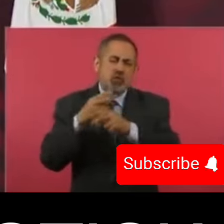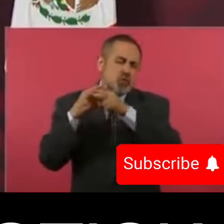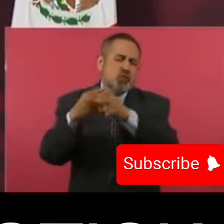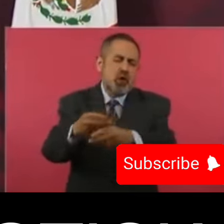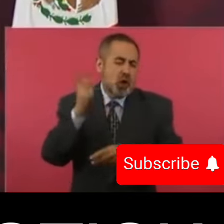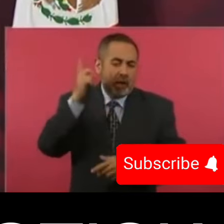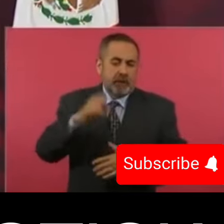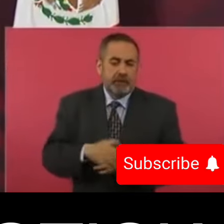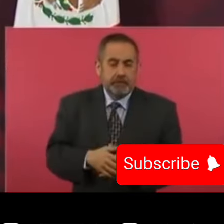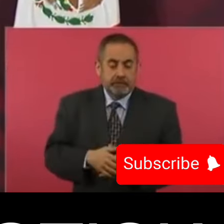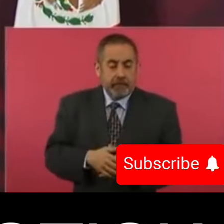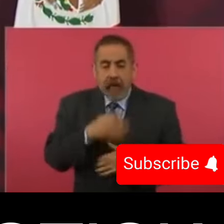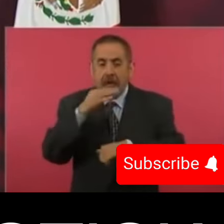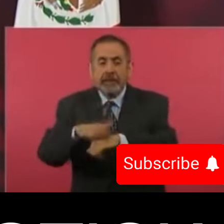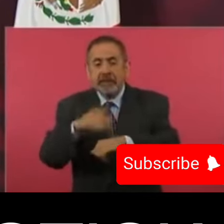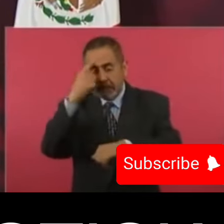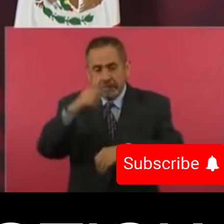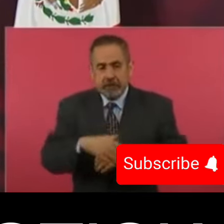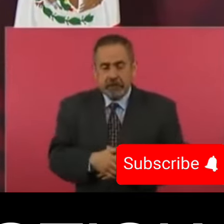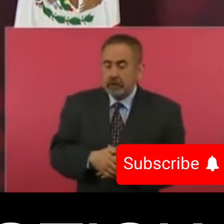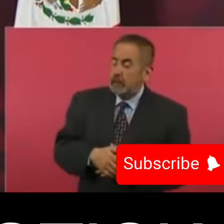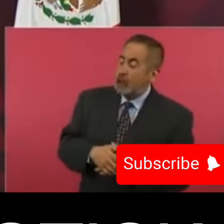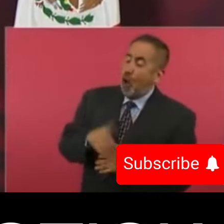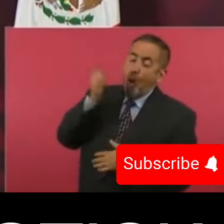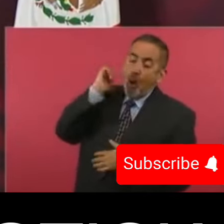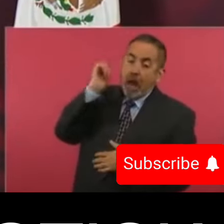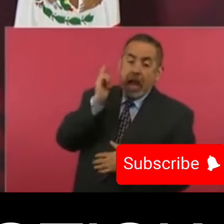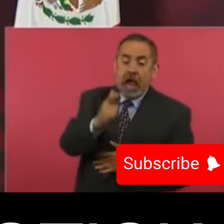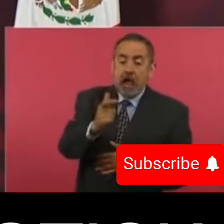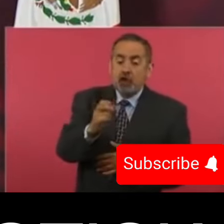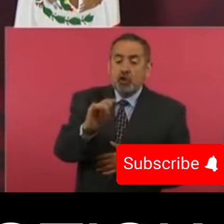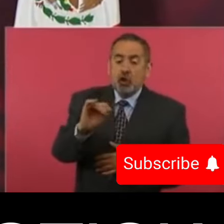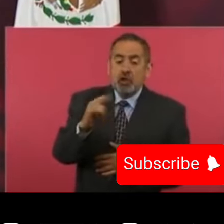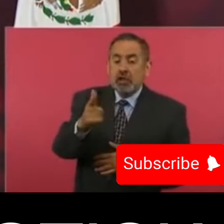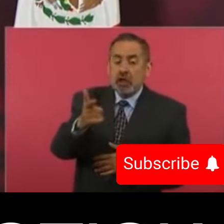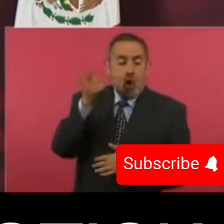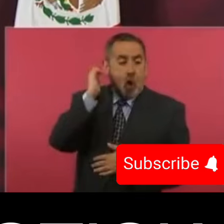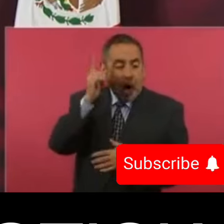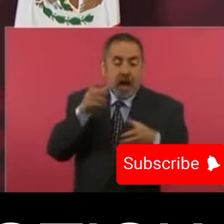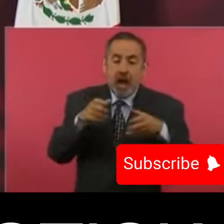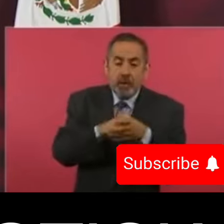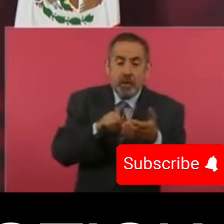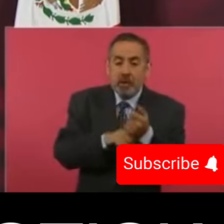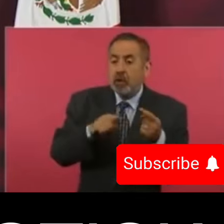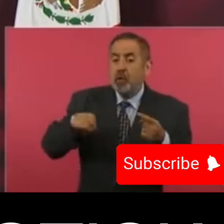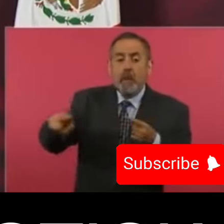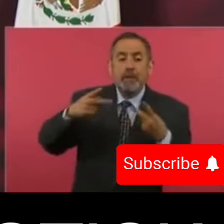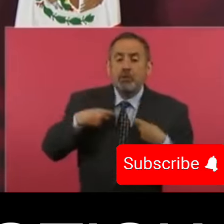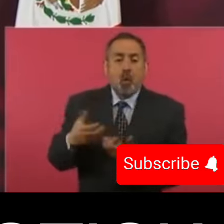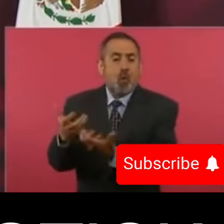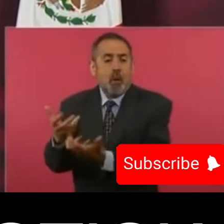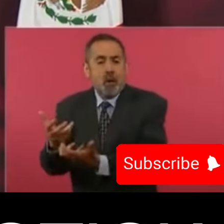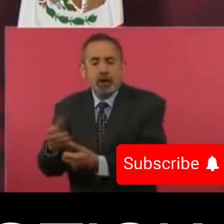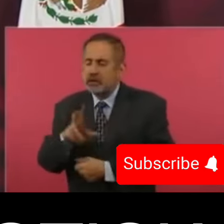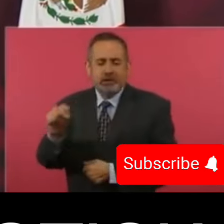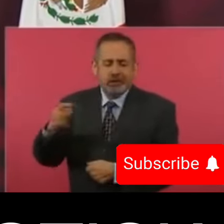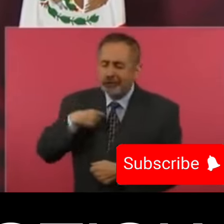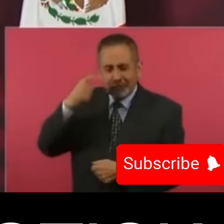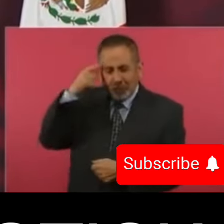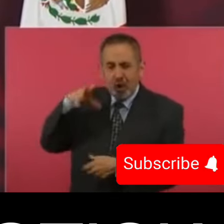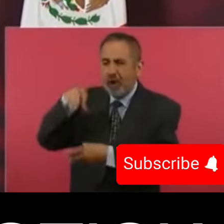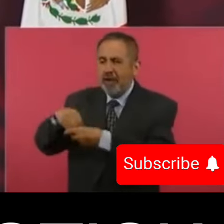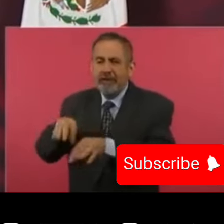país ojalá nos cubra eso de que los huevones no caben en el gobierno y